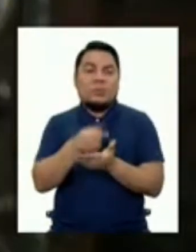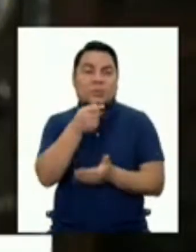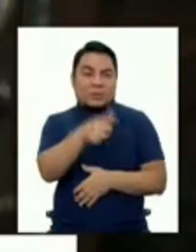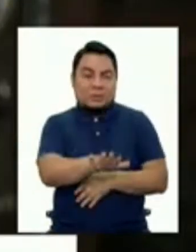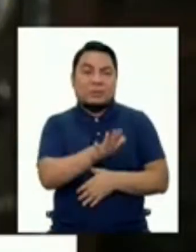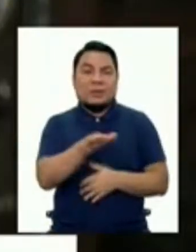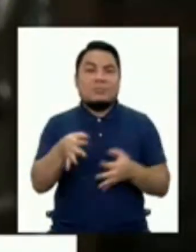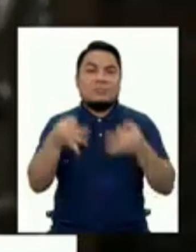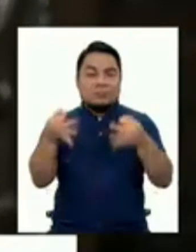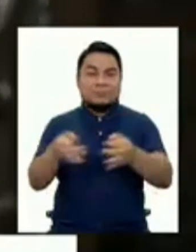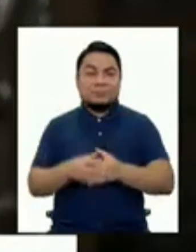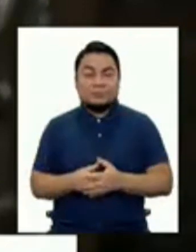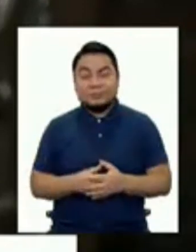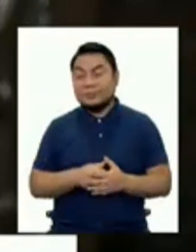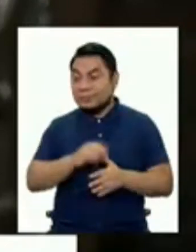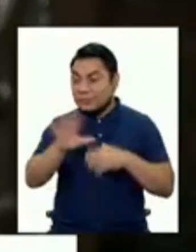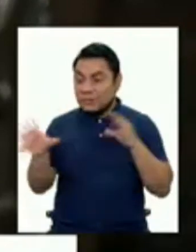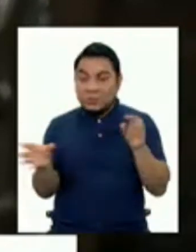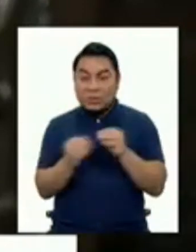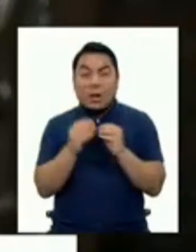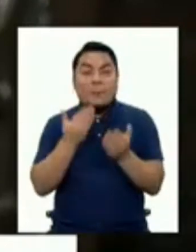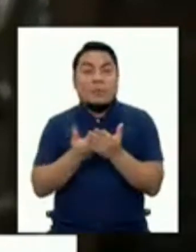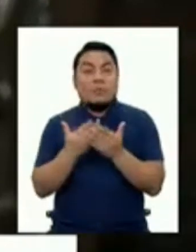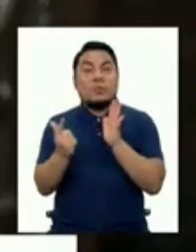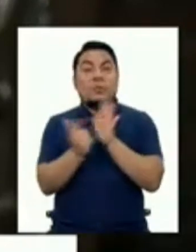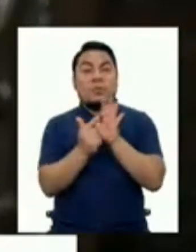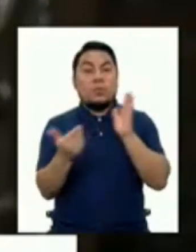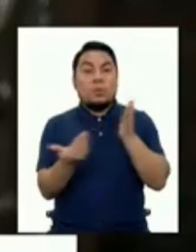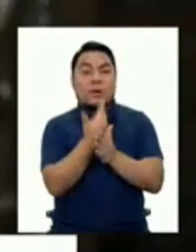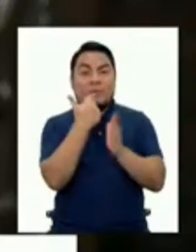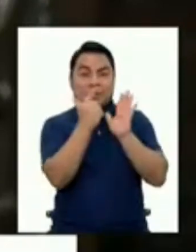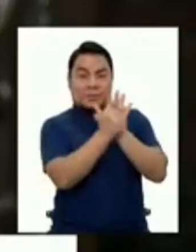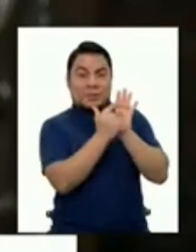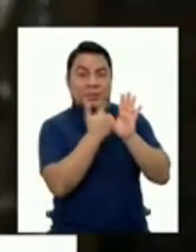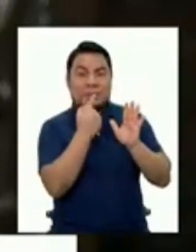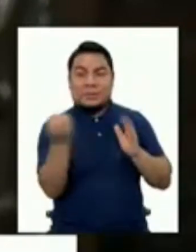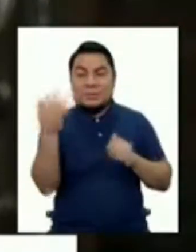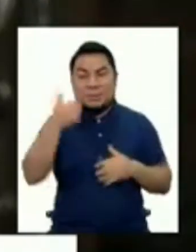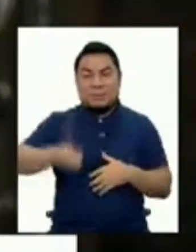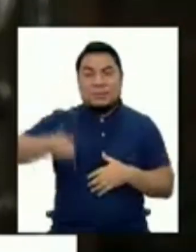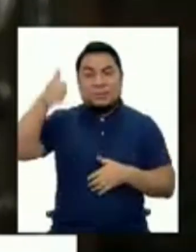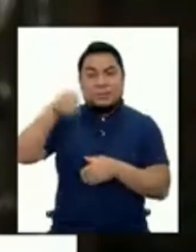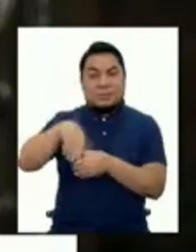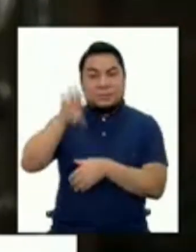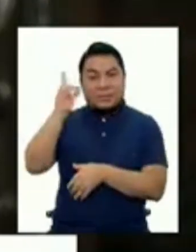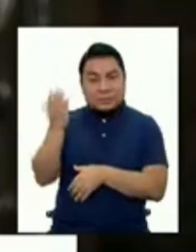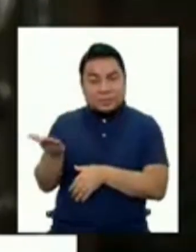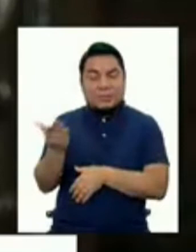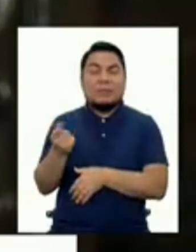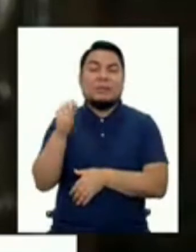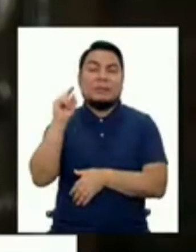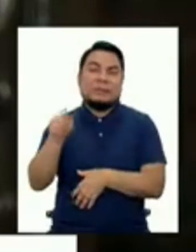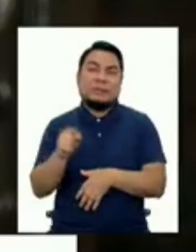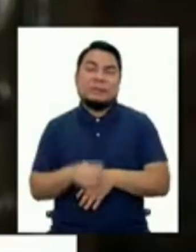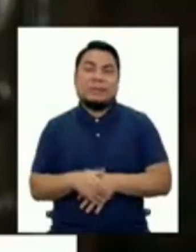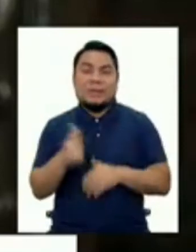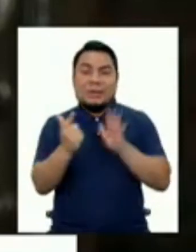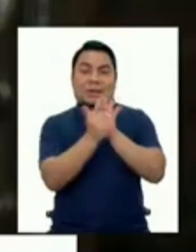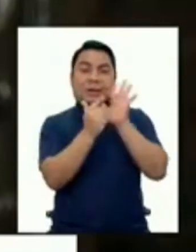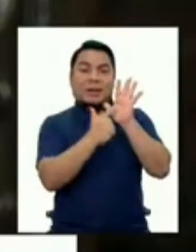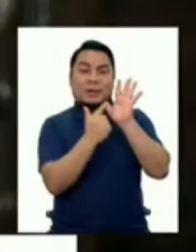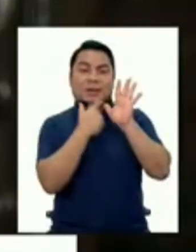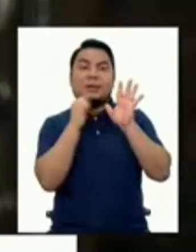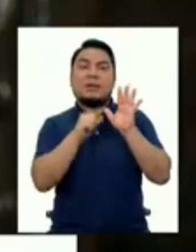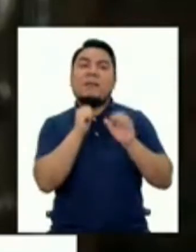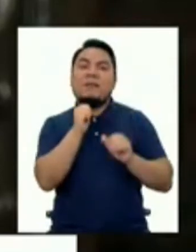A pesar de las exclusiones de la nueva propuesta de ley, como lo ha dicho la superintendenta, esta ley todavía